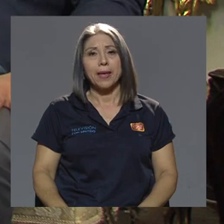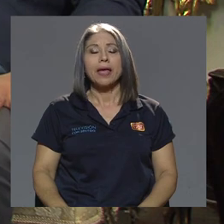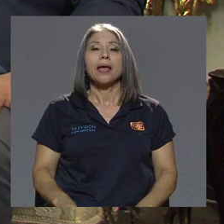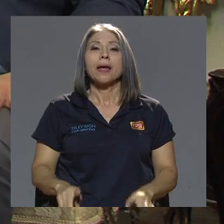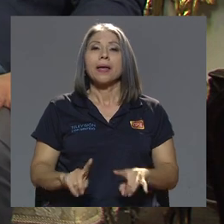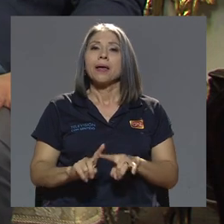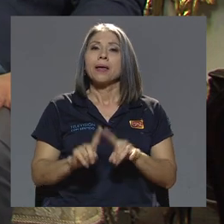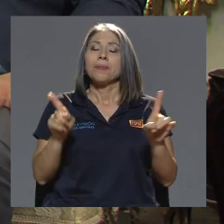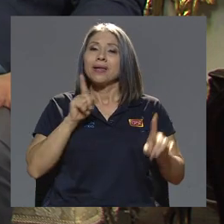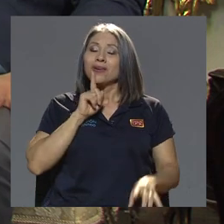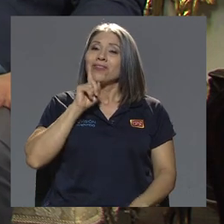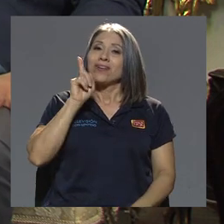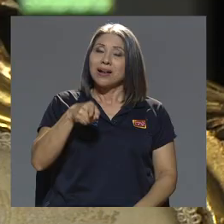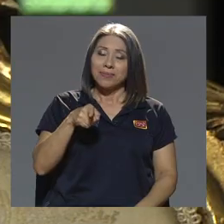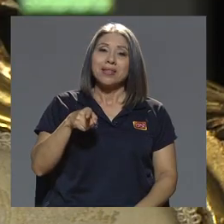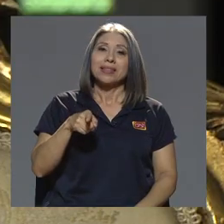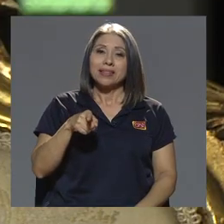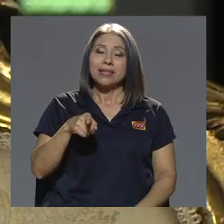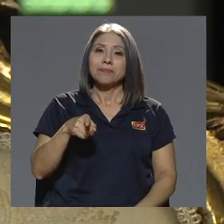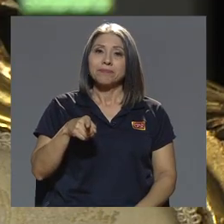Pero realmente Ale